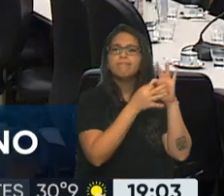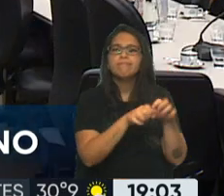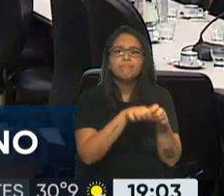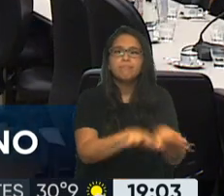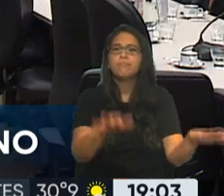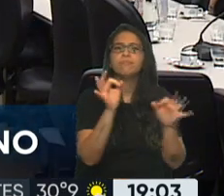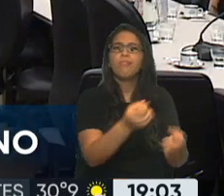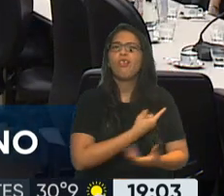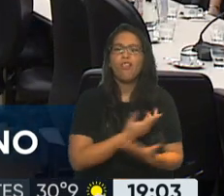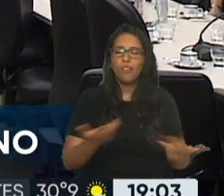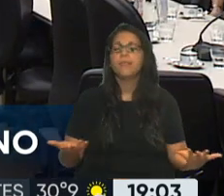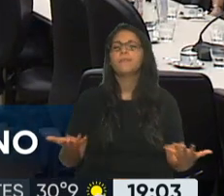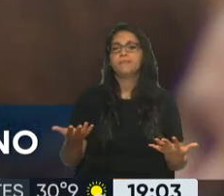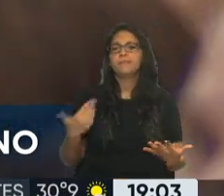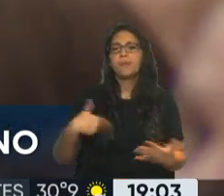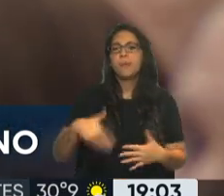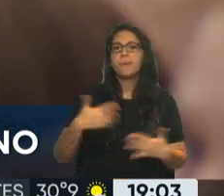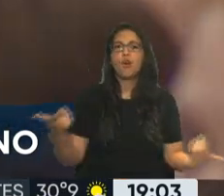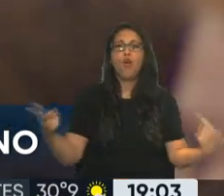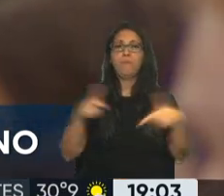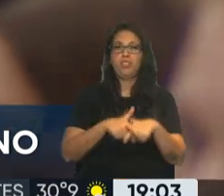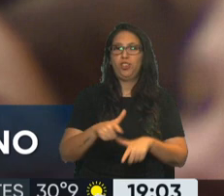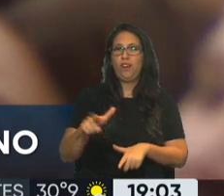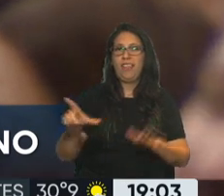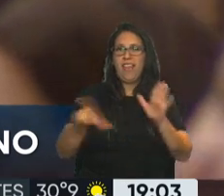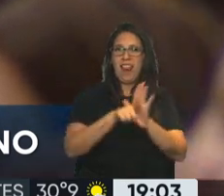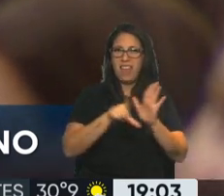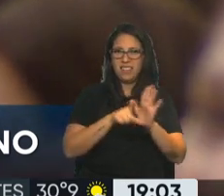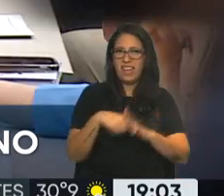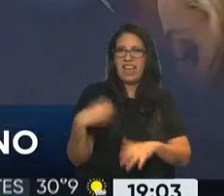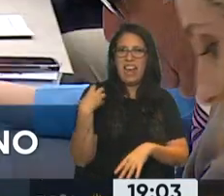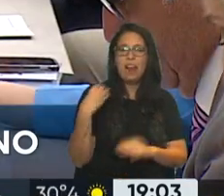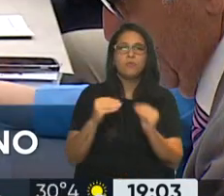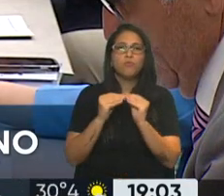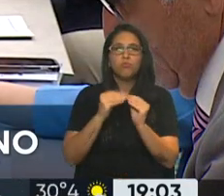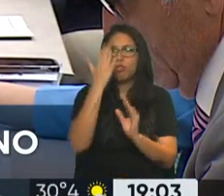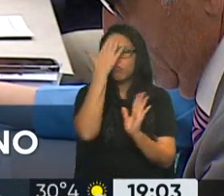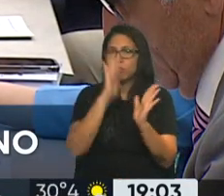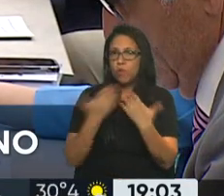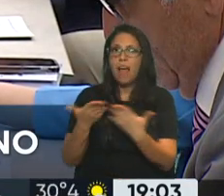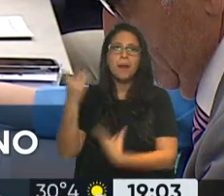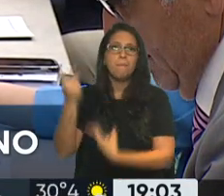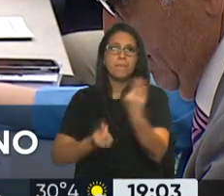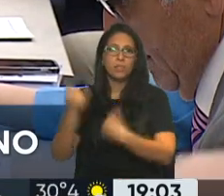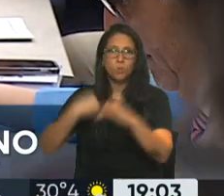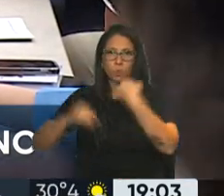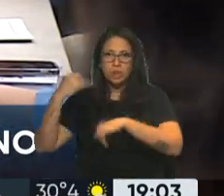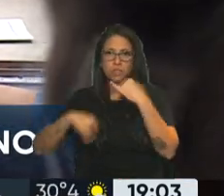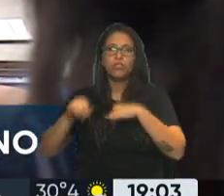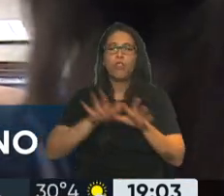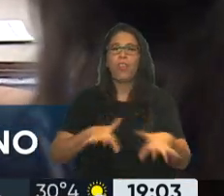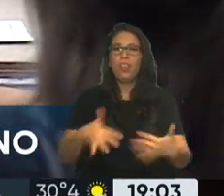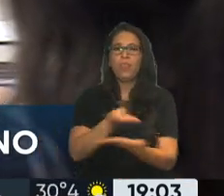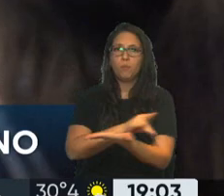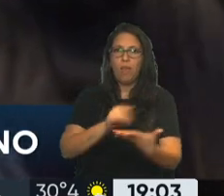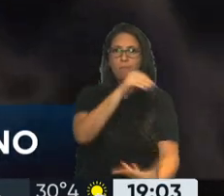será analizado en un plenario de las comisiones de legislación General asuntos constitucionales y de presupuesto de la cámara baja